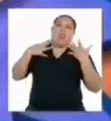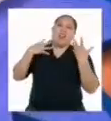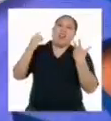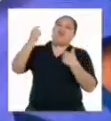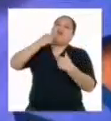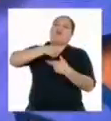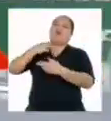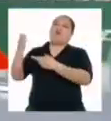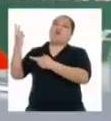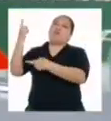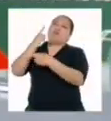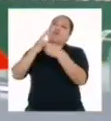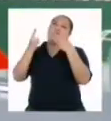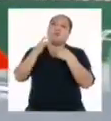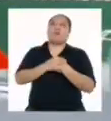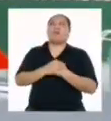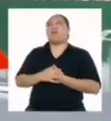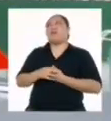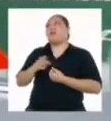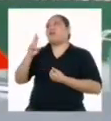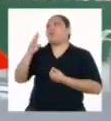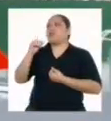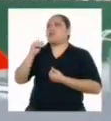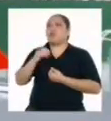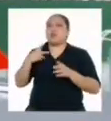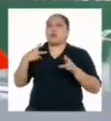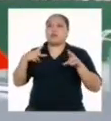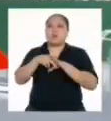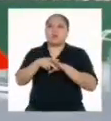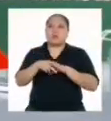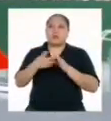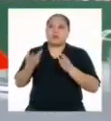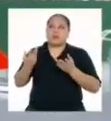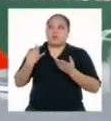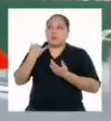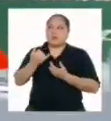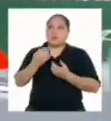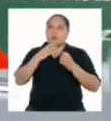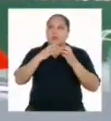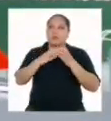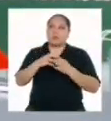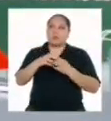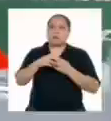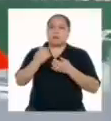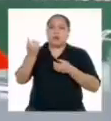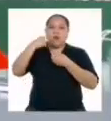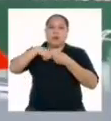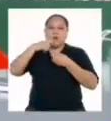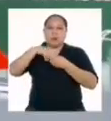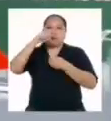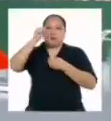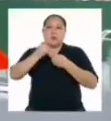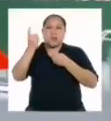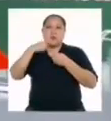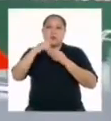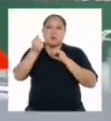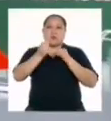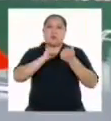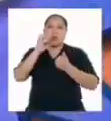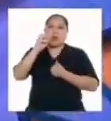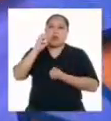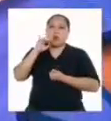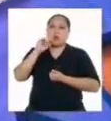¡He vuelto! Rodrigo, ¿cómo nos vas a interrumpir así? Justo me iba a confirmar su participación en el concurso